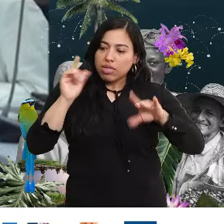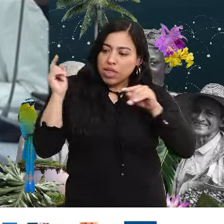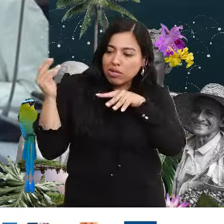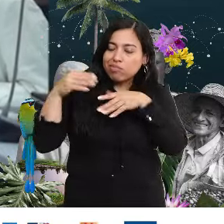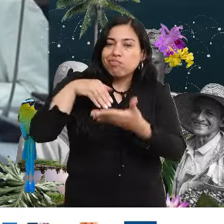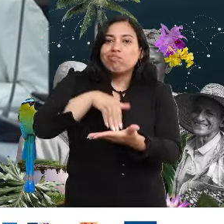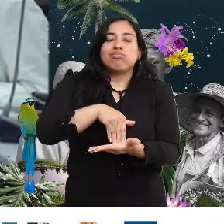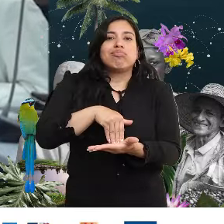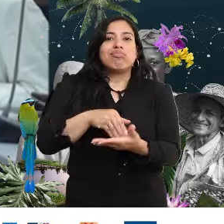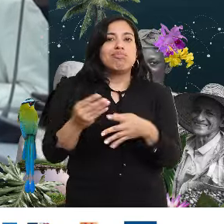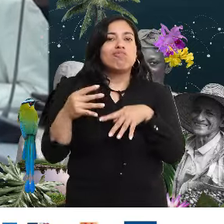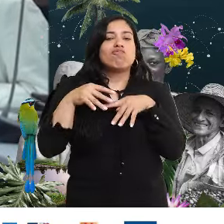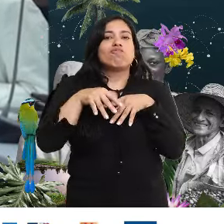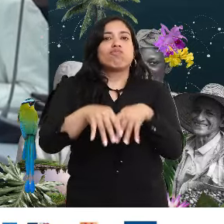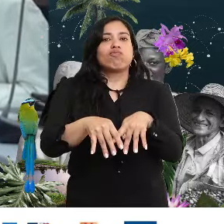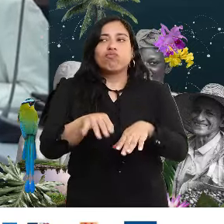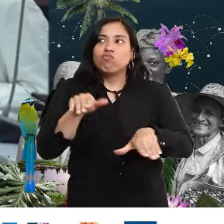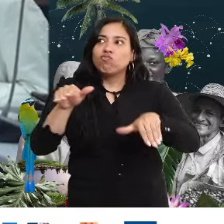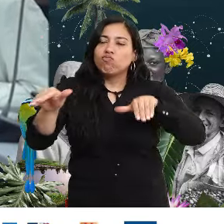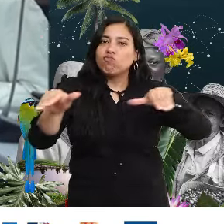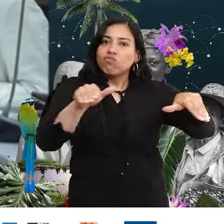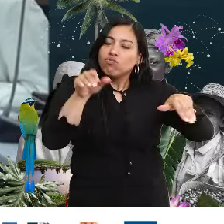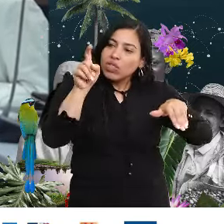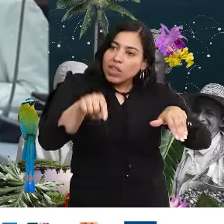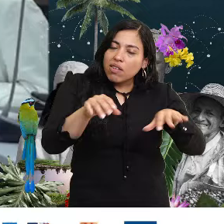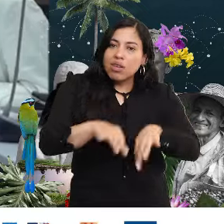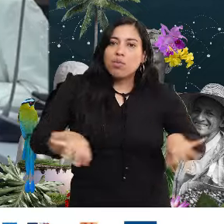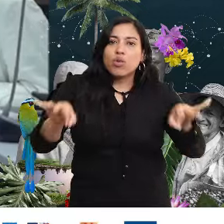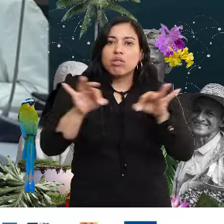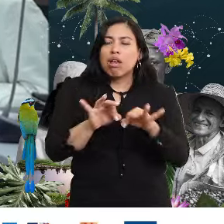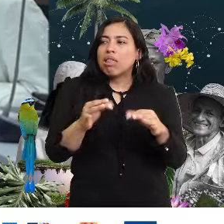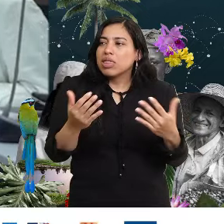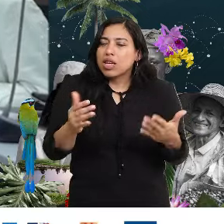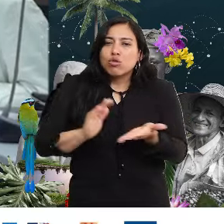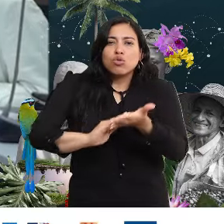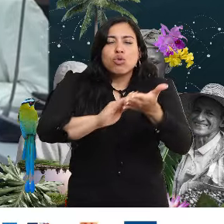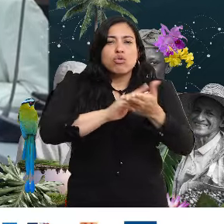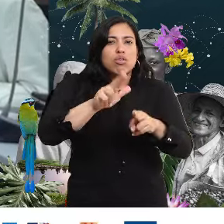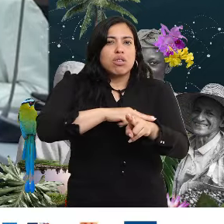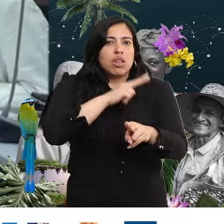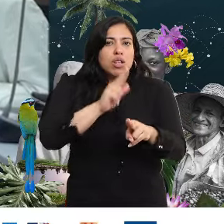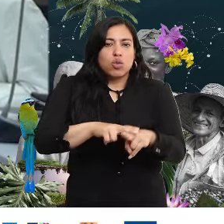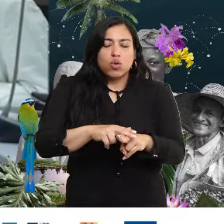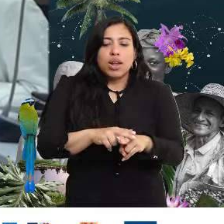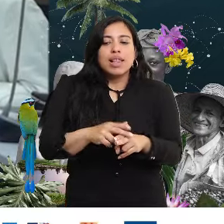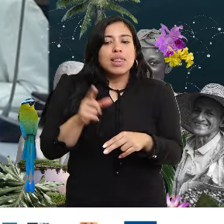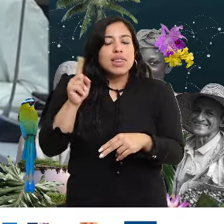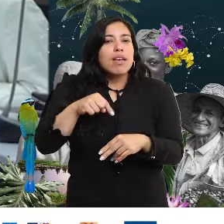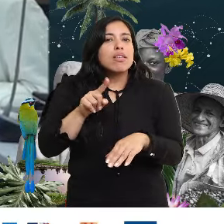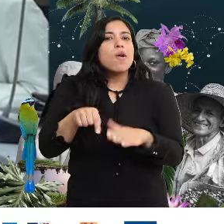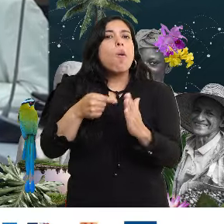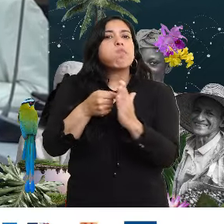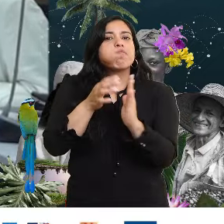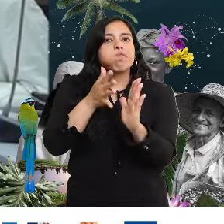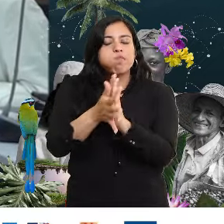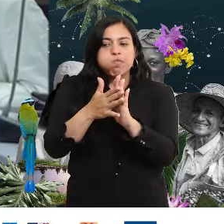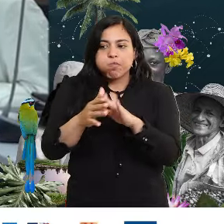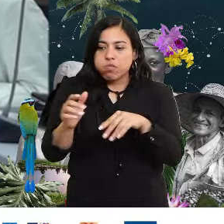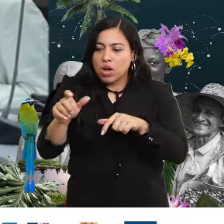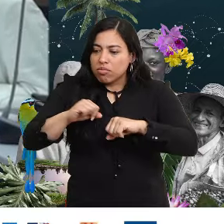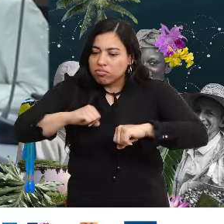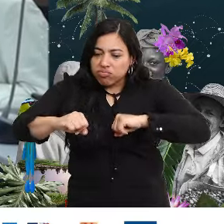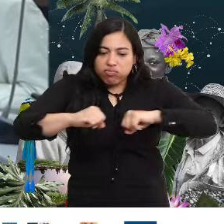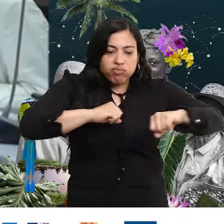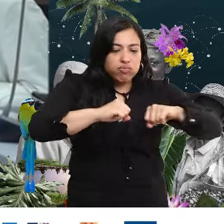que creemos es realmente en estos dilemas una consigna de movilización y